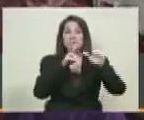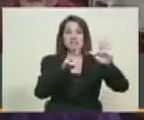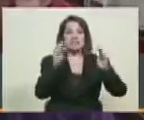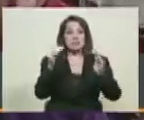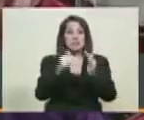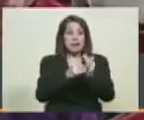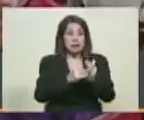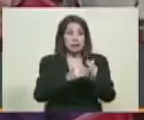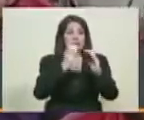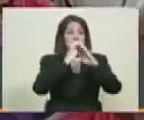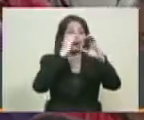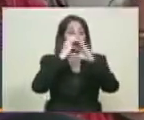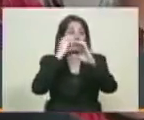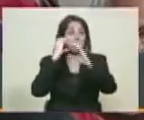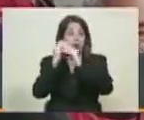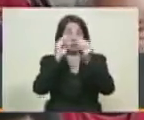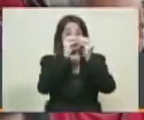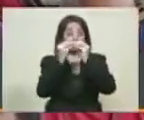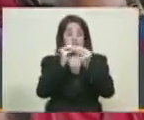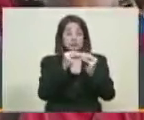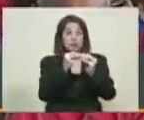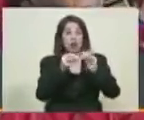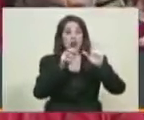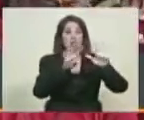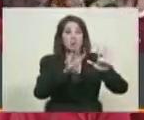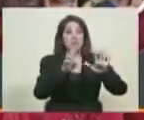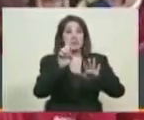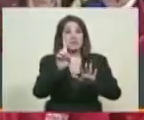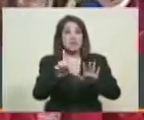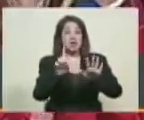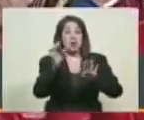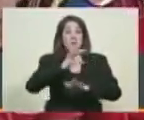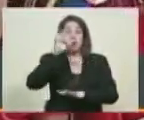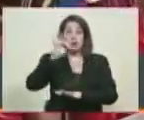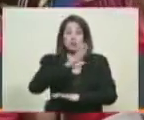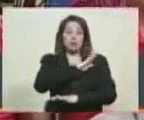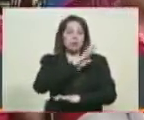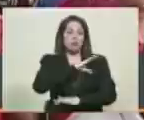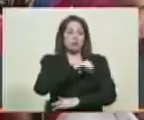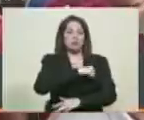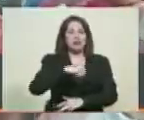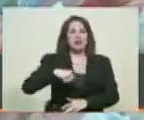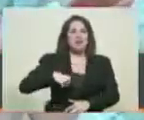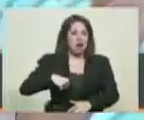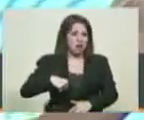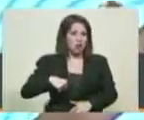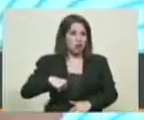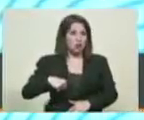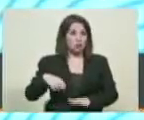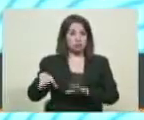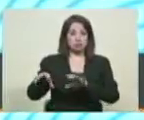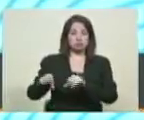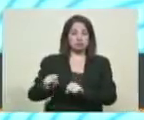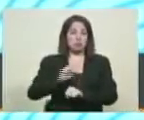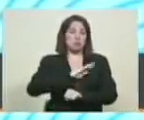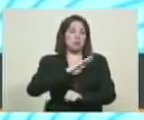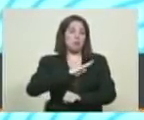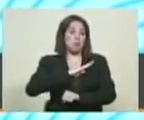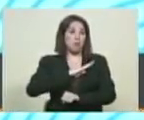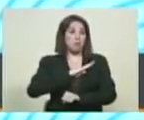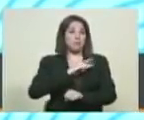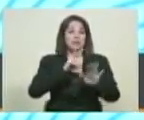hemos identificado, de las cuales el 96% pertenecen a líneas privadas, son de propiedad privada, y